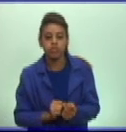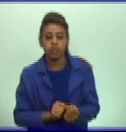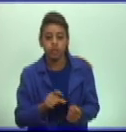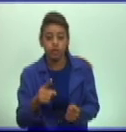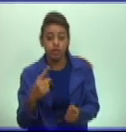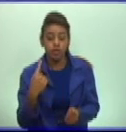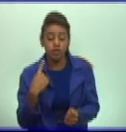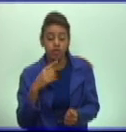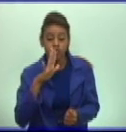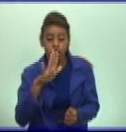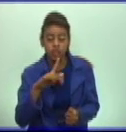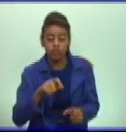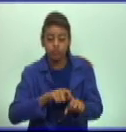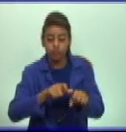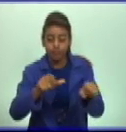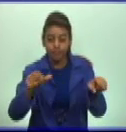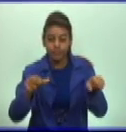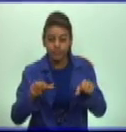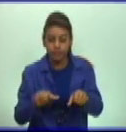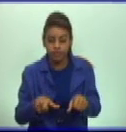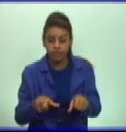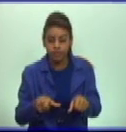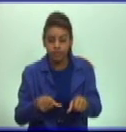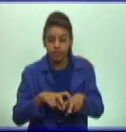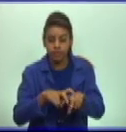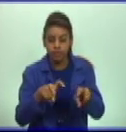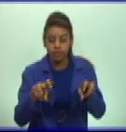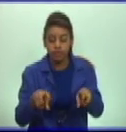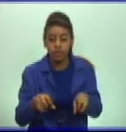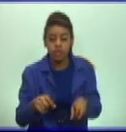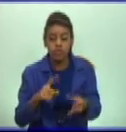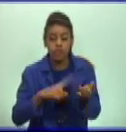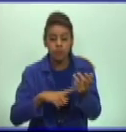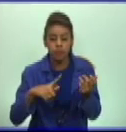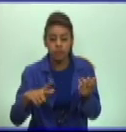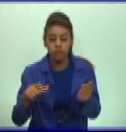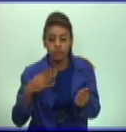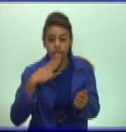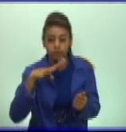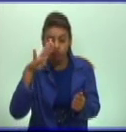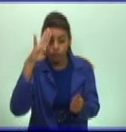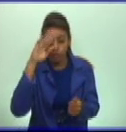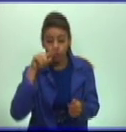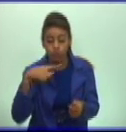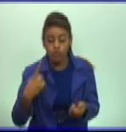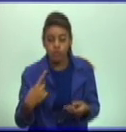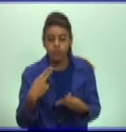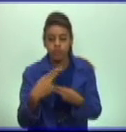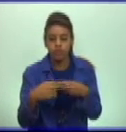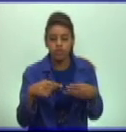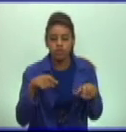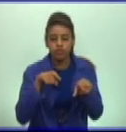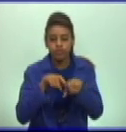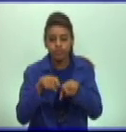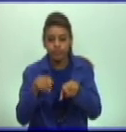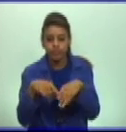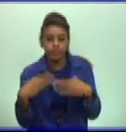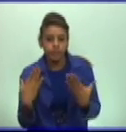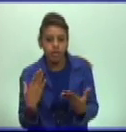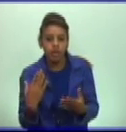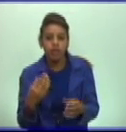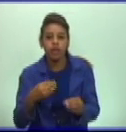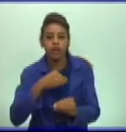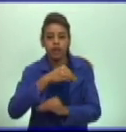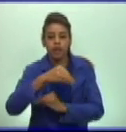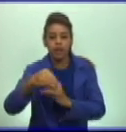del Partido Comunista de Cuba, celebrado en 1997, se hace coincidir con el traslado